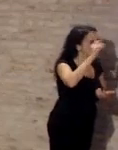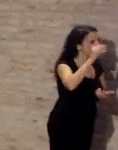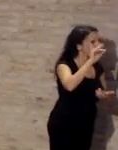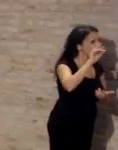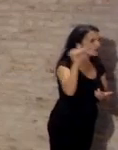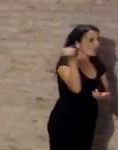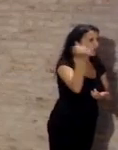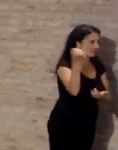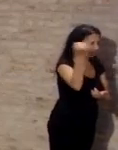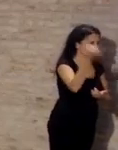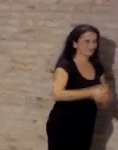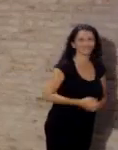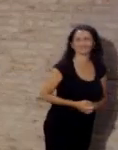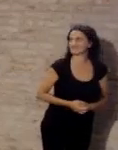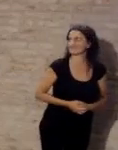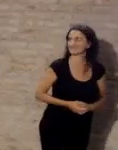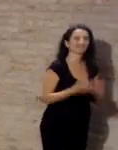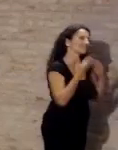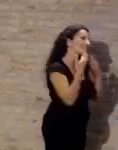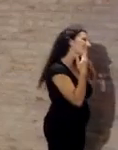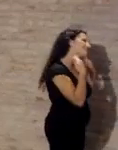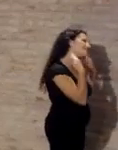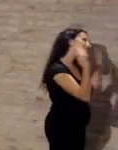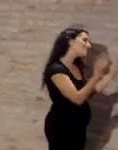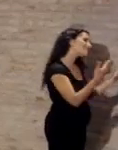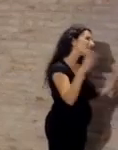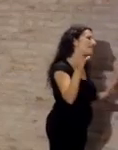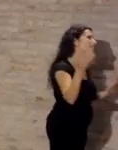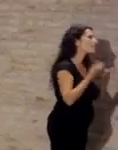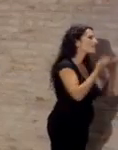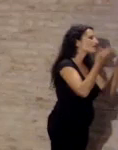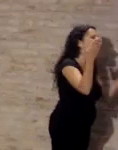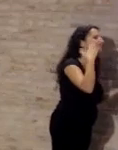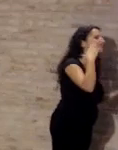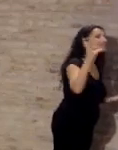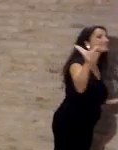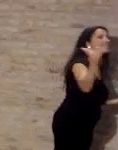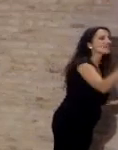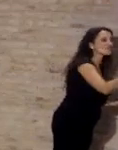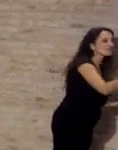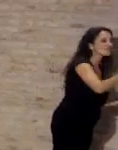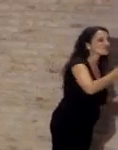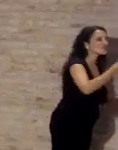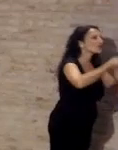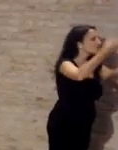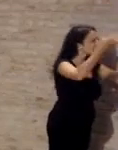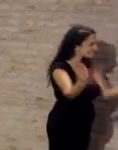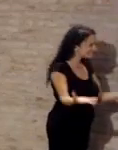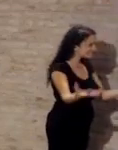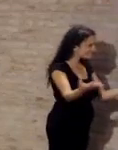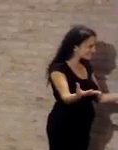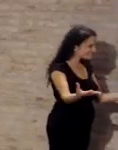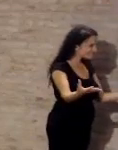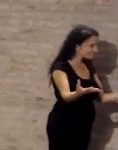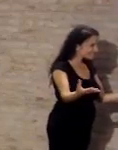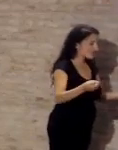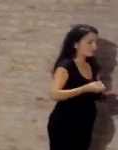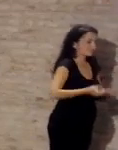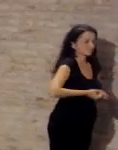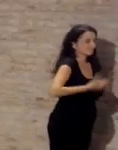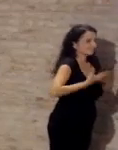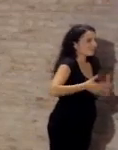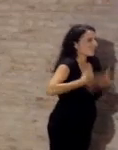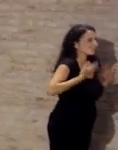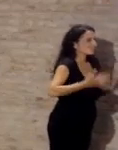tema Gracias da muy buenas tardes a todos a todas A todes cómo andan super emocionada de